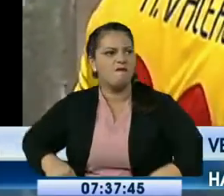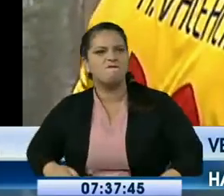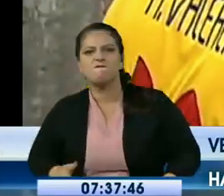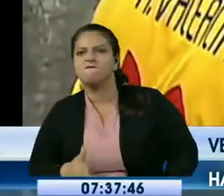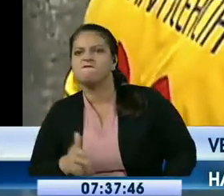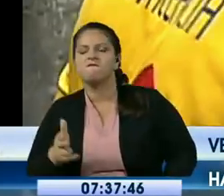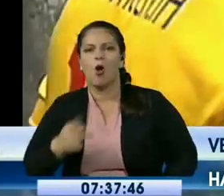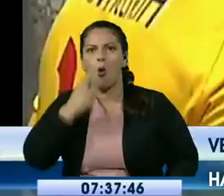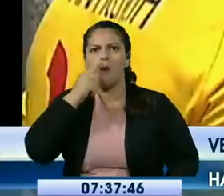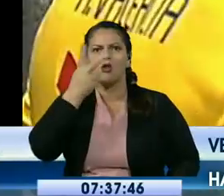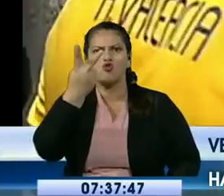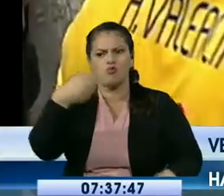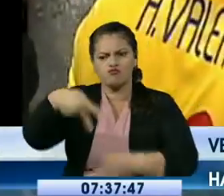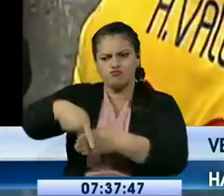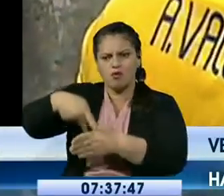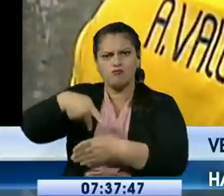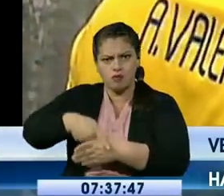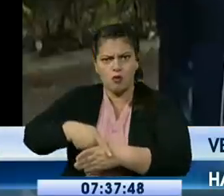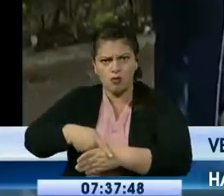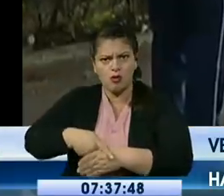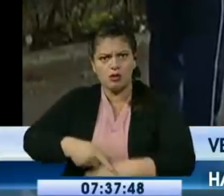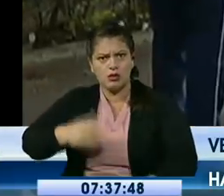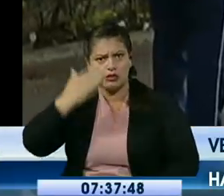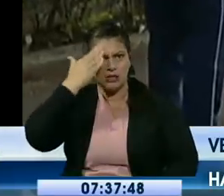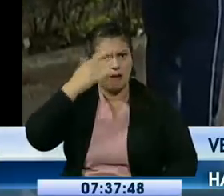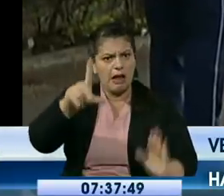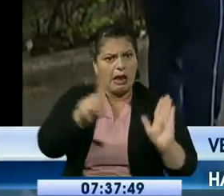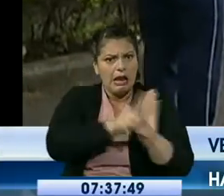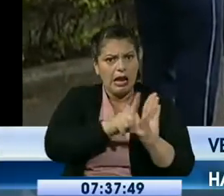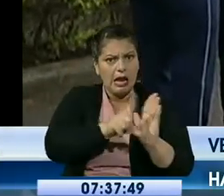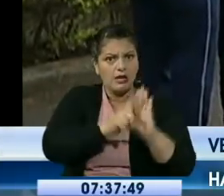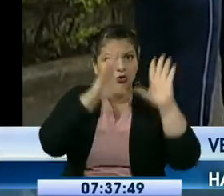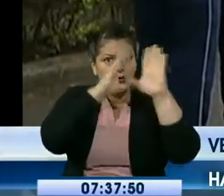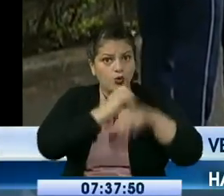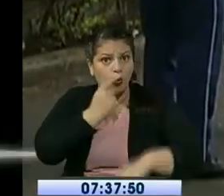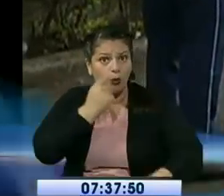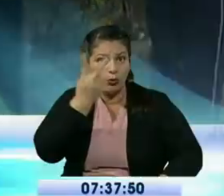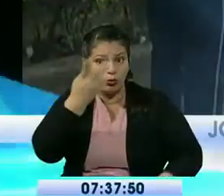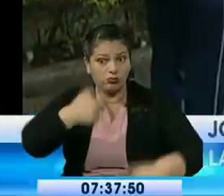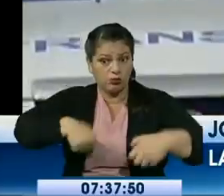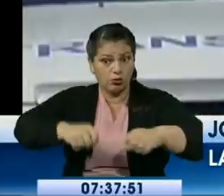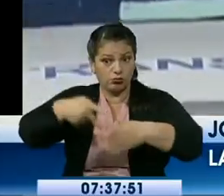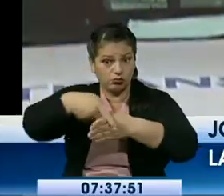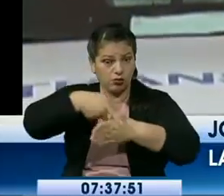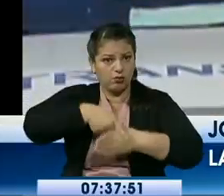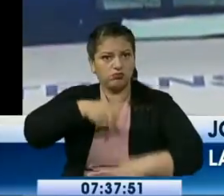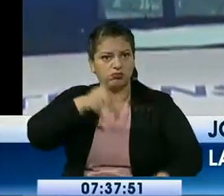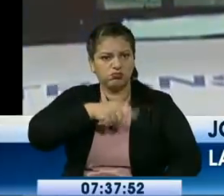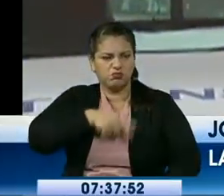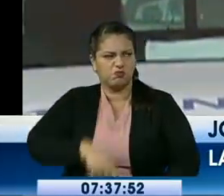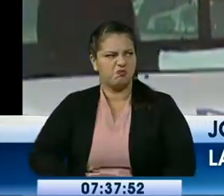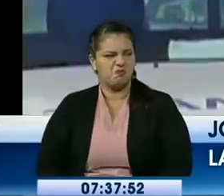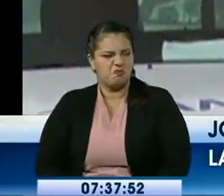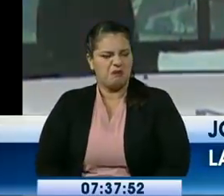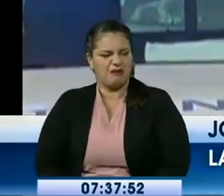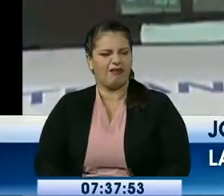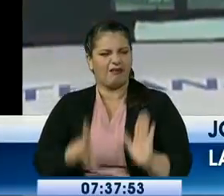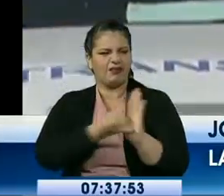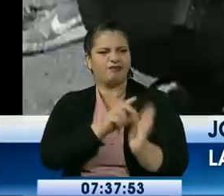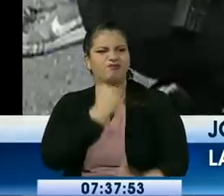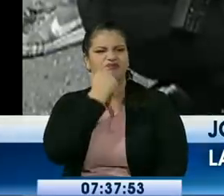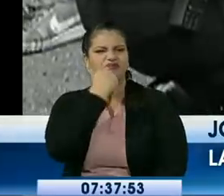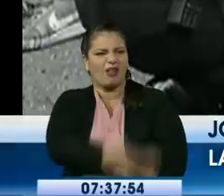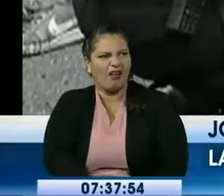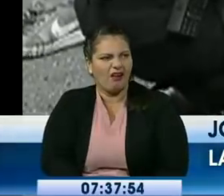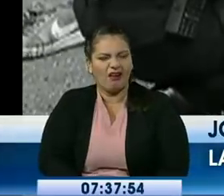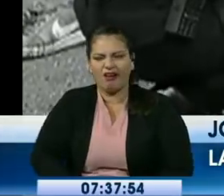ley ahorita, la ley de que andan dos en moto. Al sitio llegó personal de la OIAC, también del ATM y de la DINASEC, para hacer el levantamiento